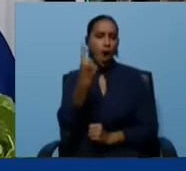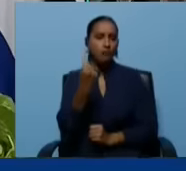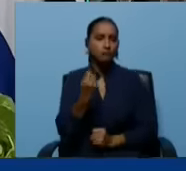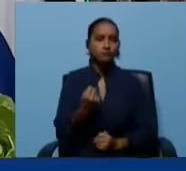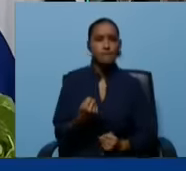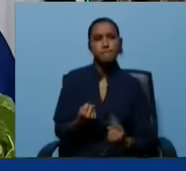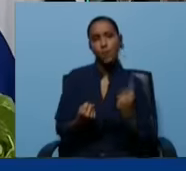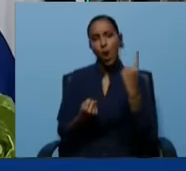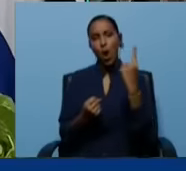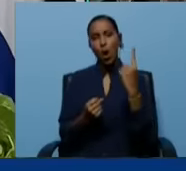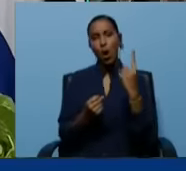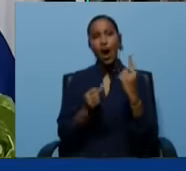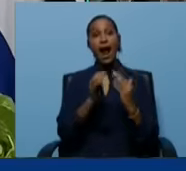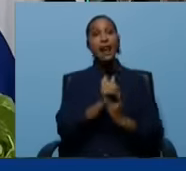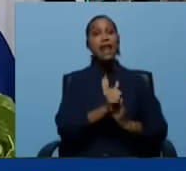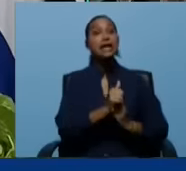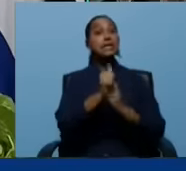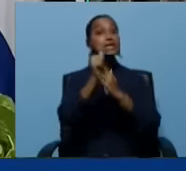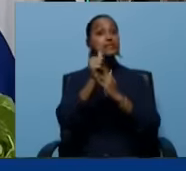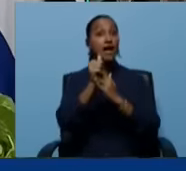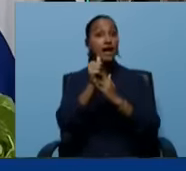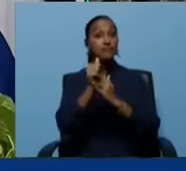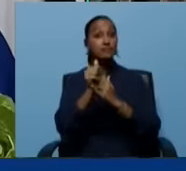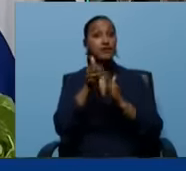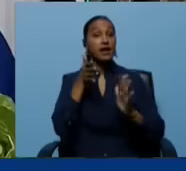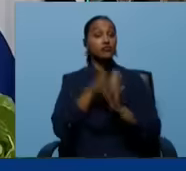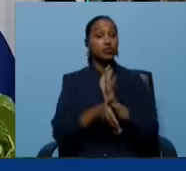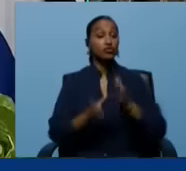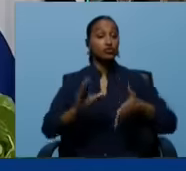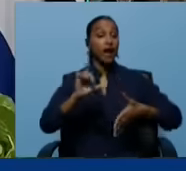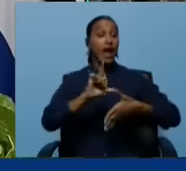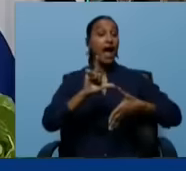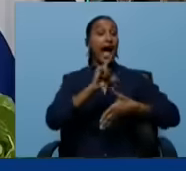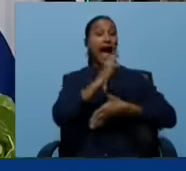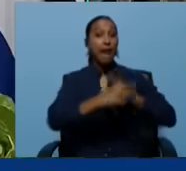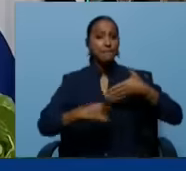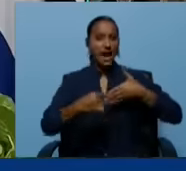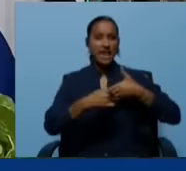invadieron América y fueron